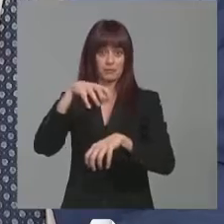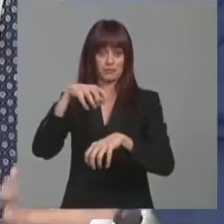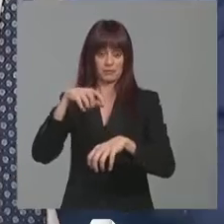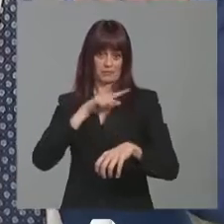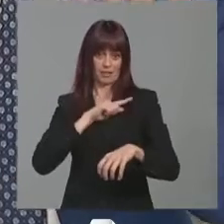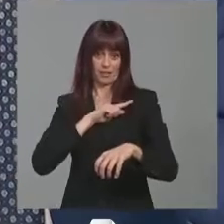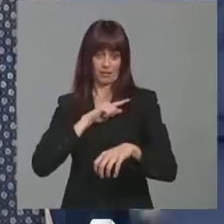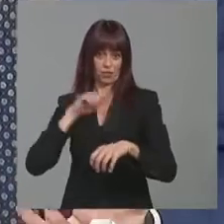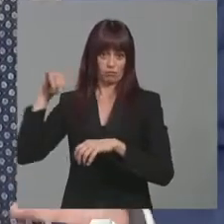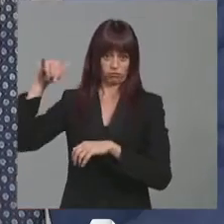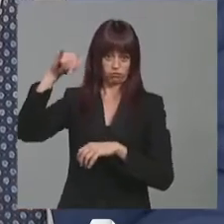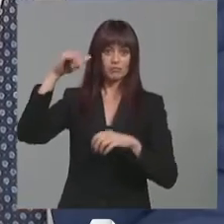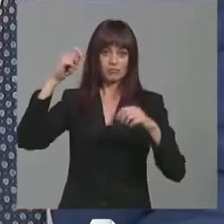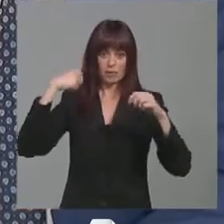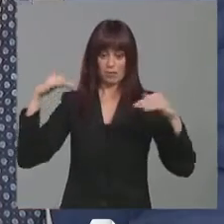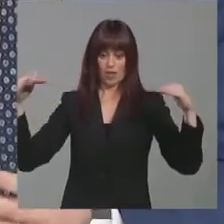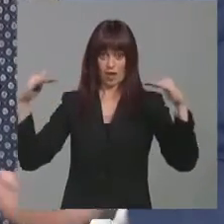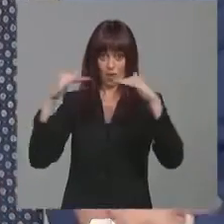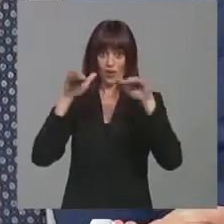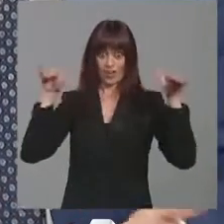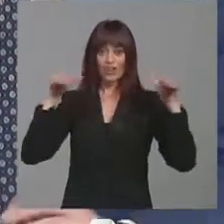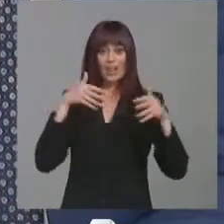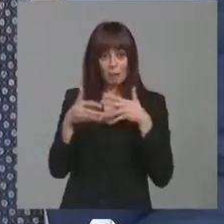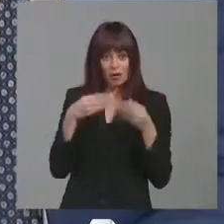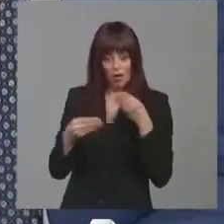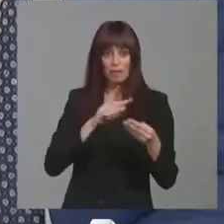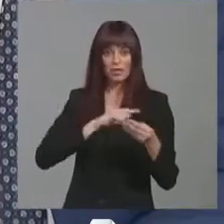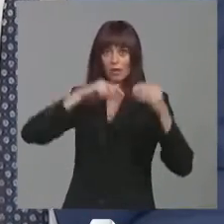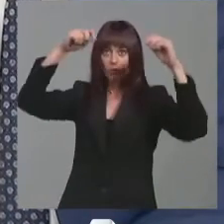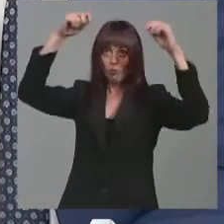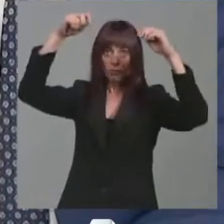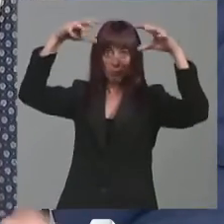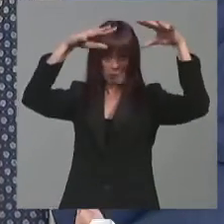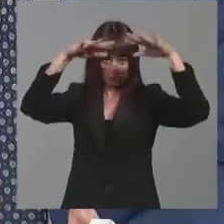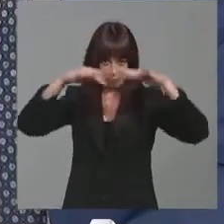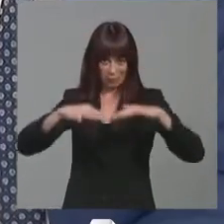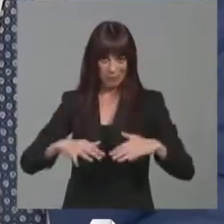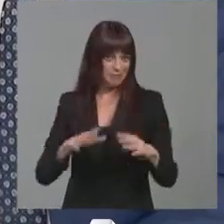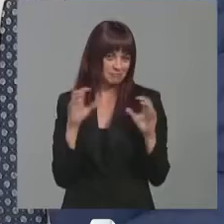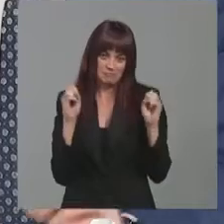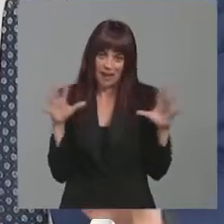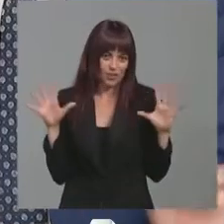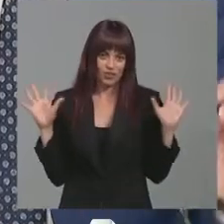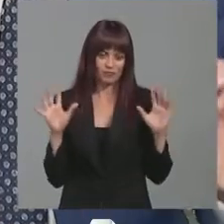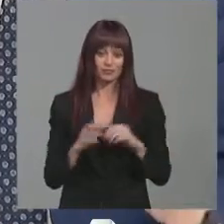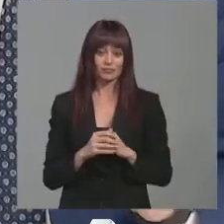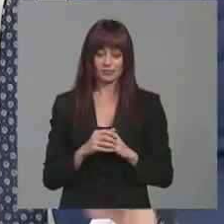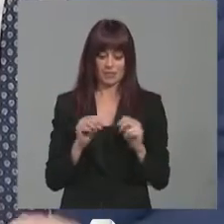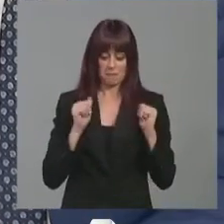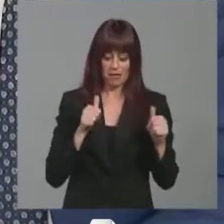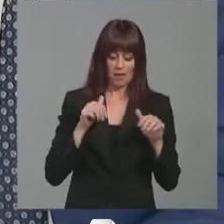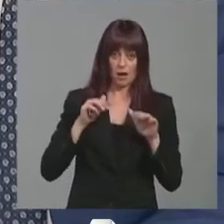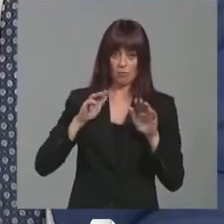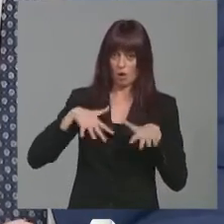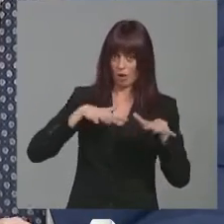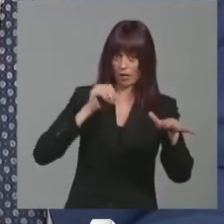aire que se lanza sobre ese encuentro en alcantarilla es un momento absolutamente mágico así que bueno eh desde la primera procesión que